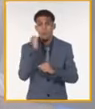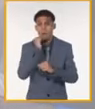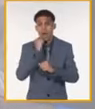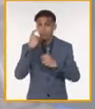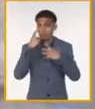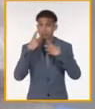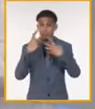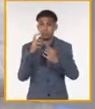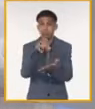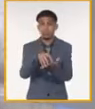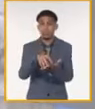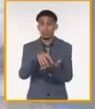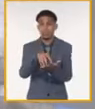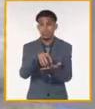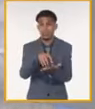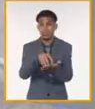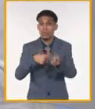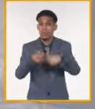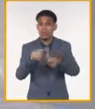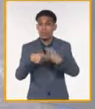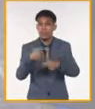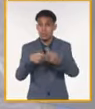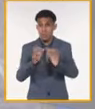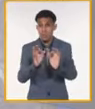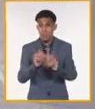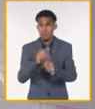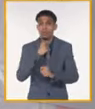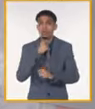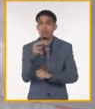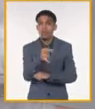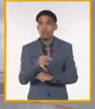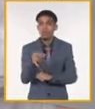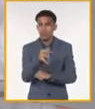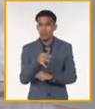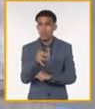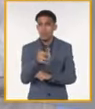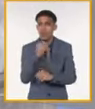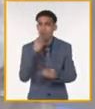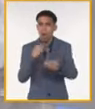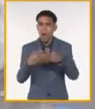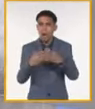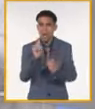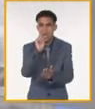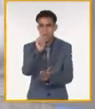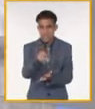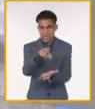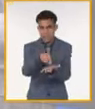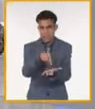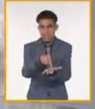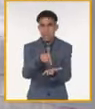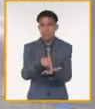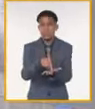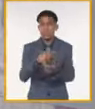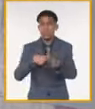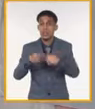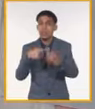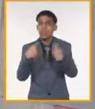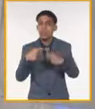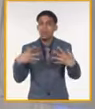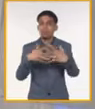ese establecimiento en un municipio ajeno a donde radica la casa matriz se enlace con el resto del entramado